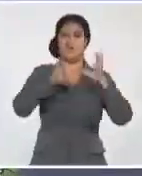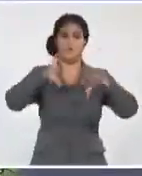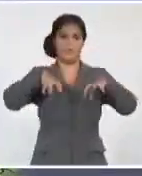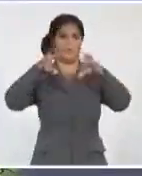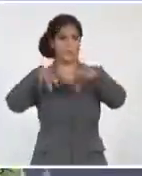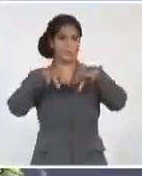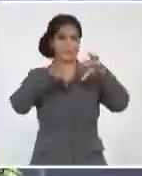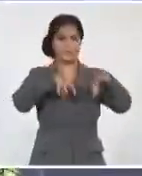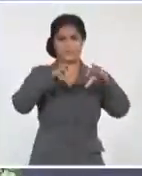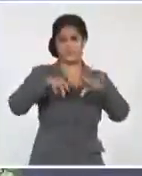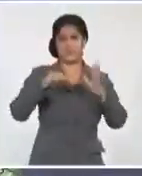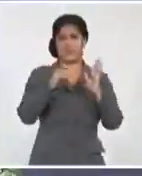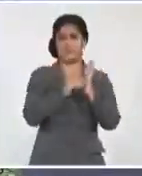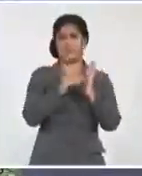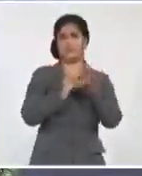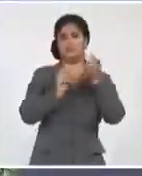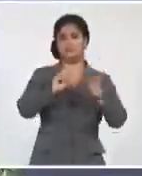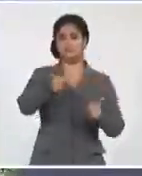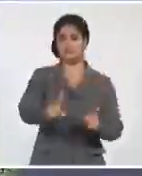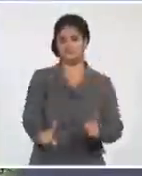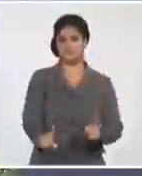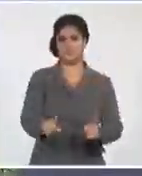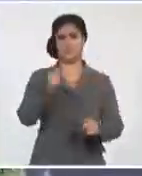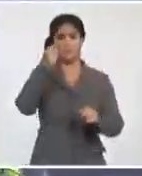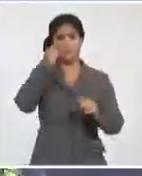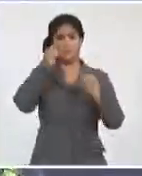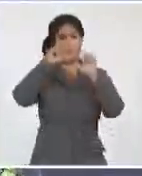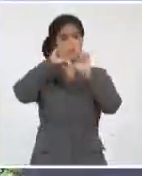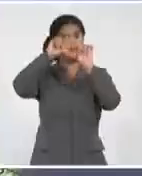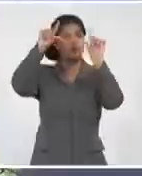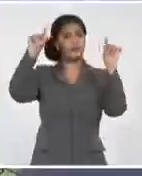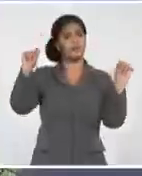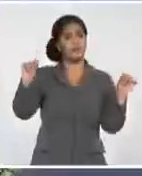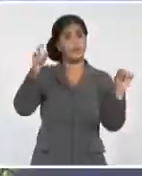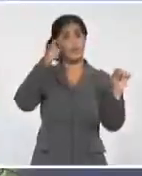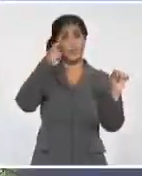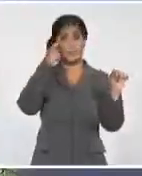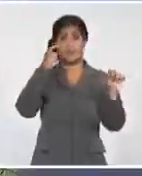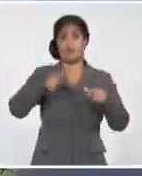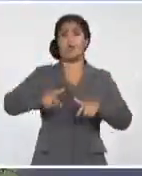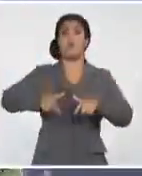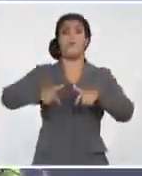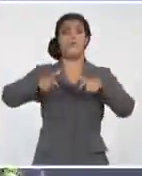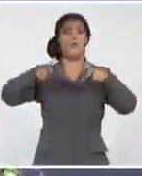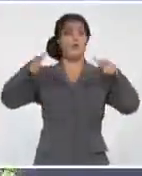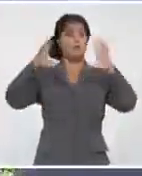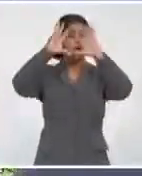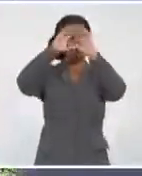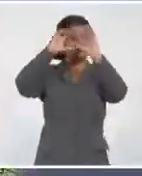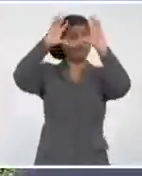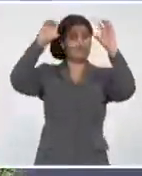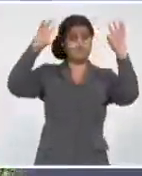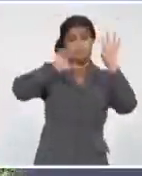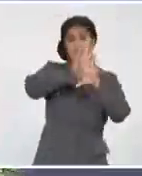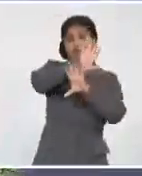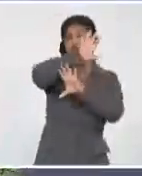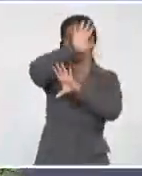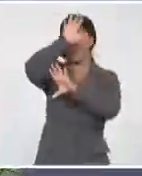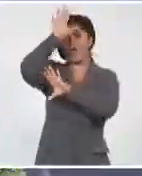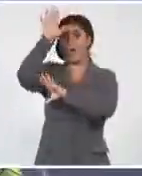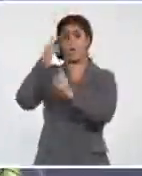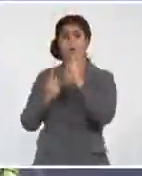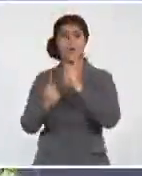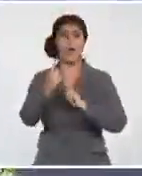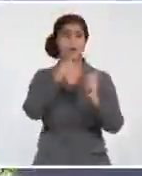tormentas eléctricas en la tarde en las imágenes de satélite meteorológico se puede apreciar como ya se incrementa en algunos nublados en localidades del sur del país y algunos nublados